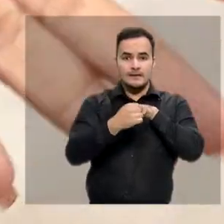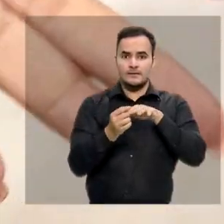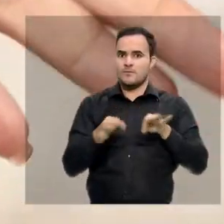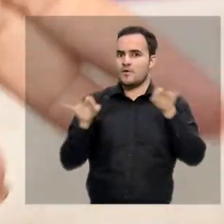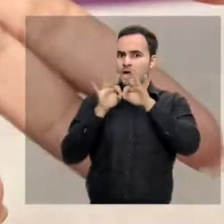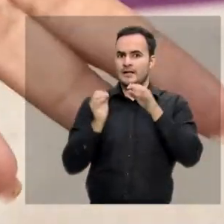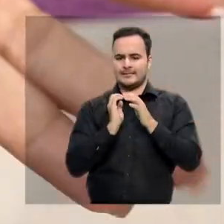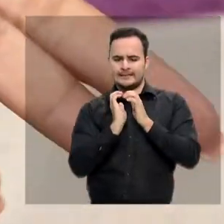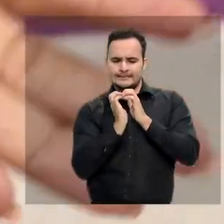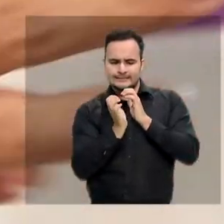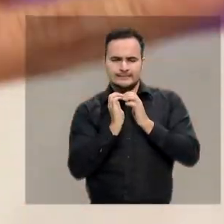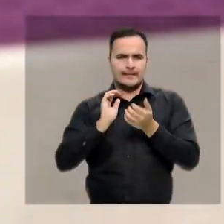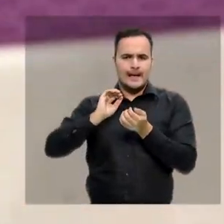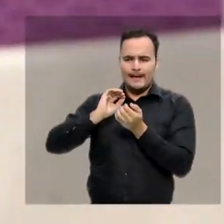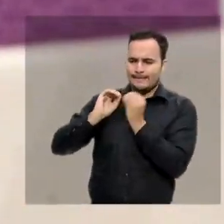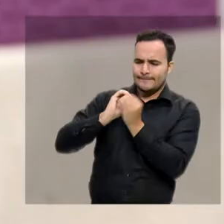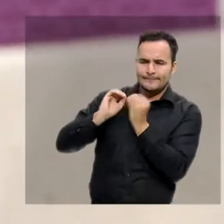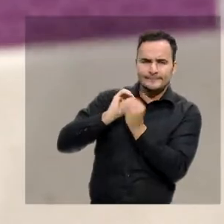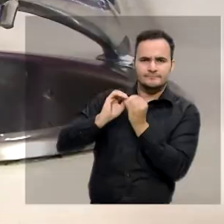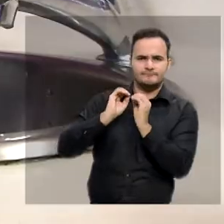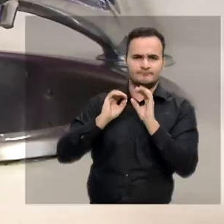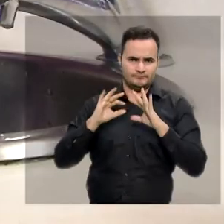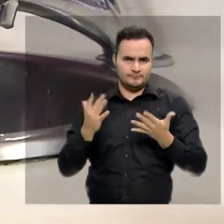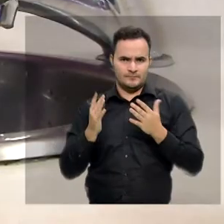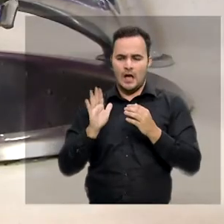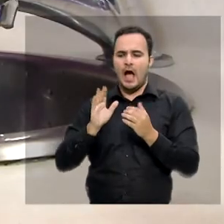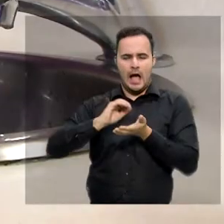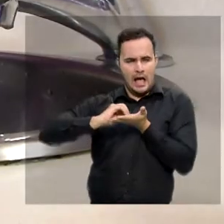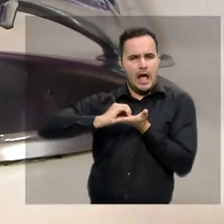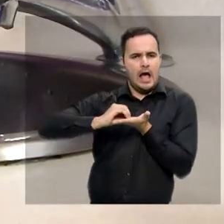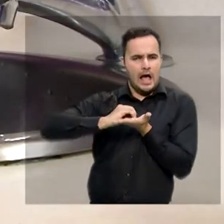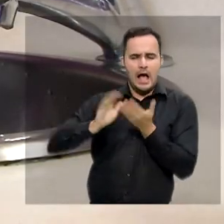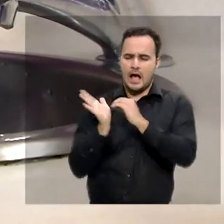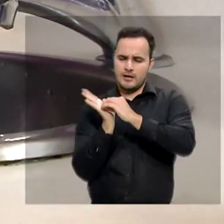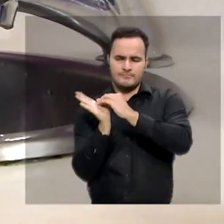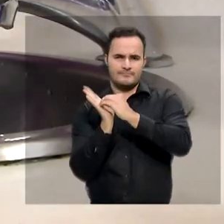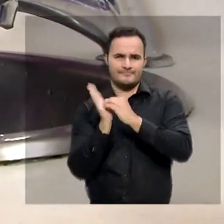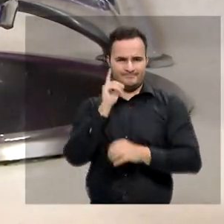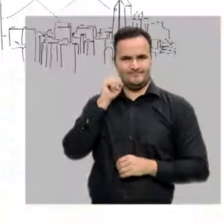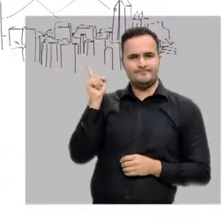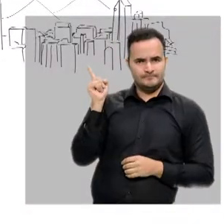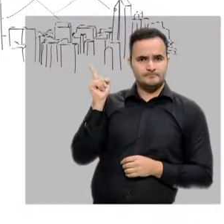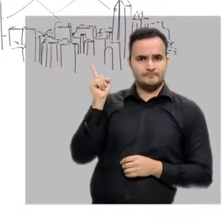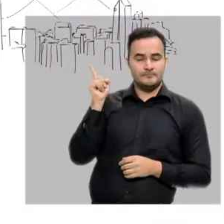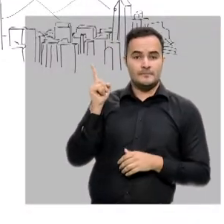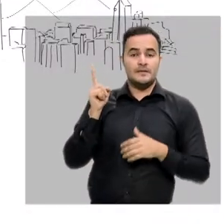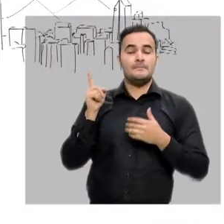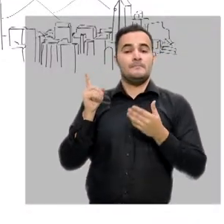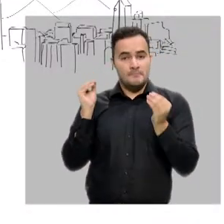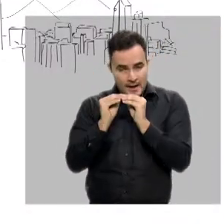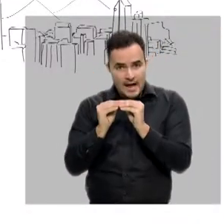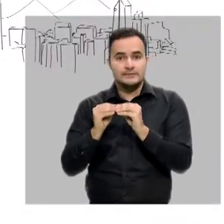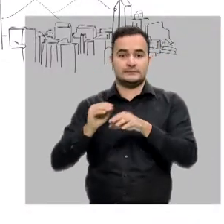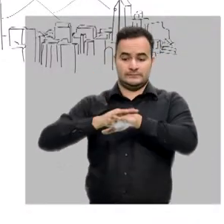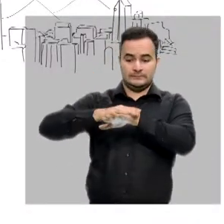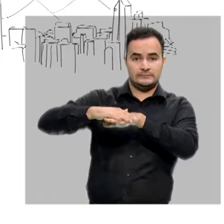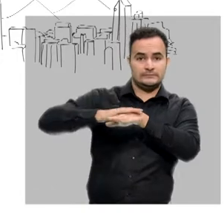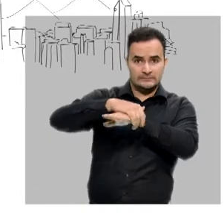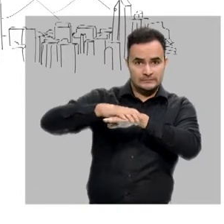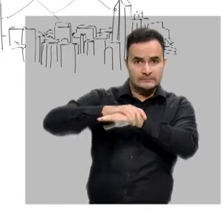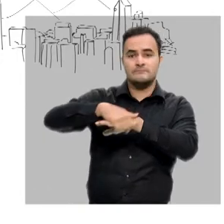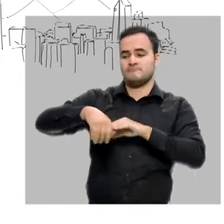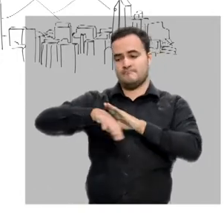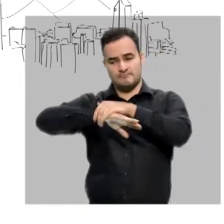son importantes, retirarle la mugre y suciedad, lo hacemos a través de la palma. Y recordemos que también el dorso de las